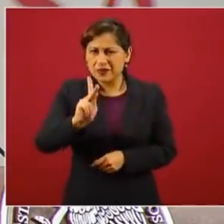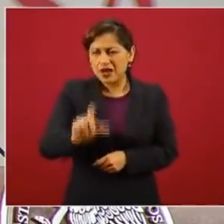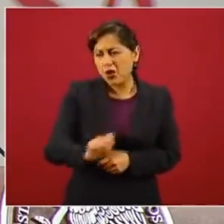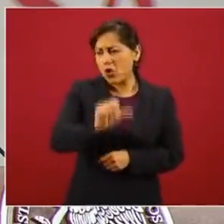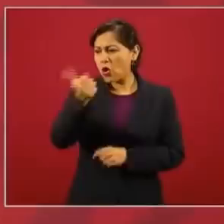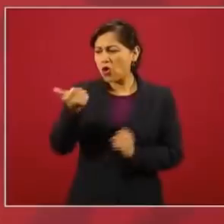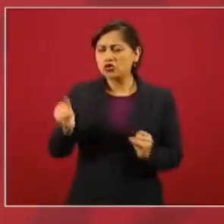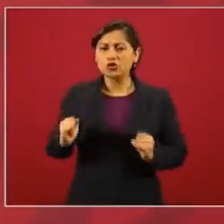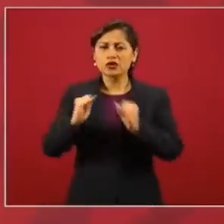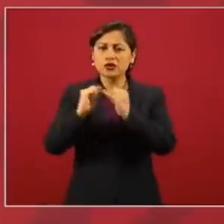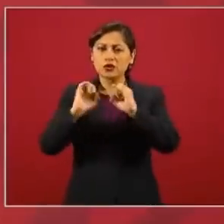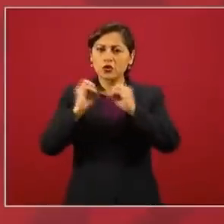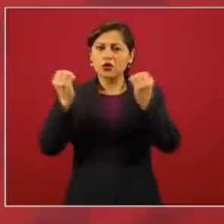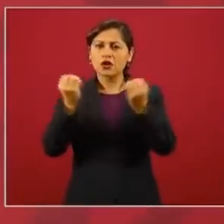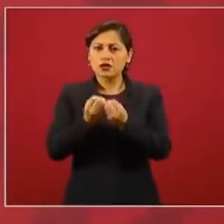a